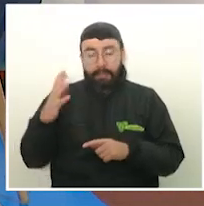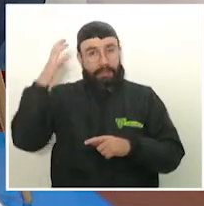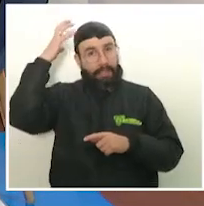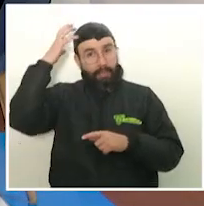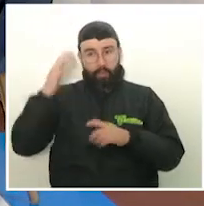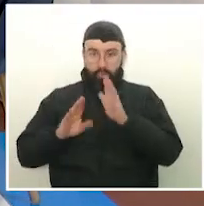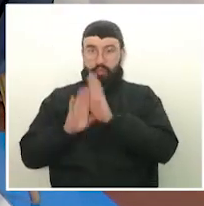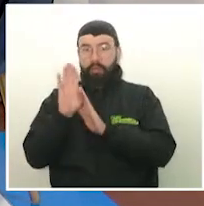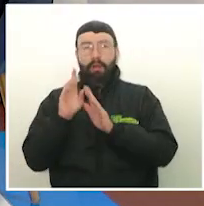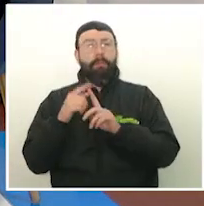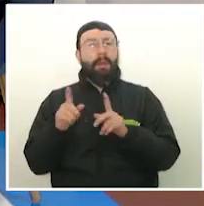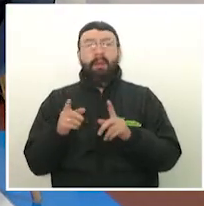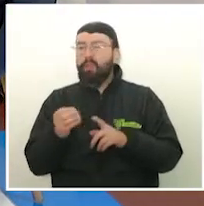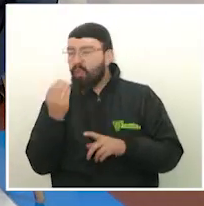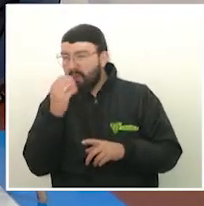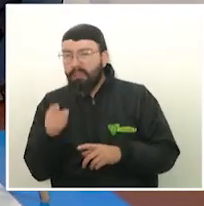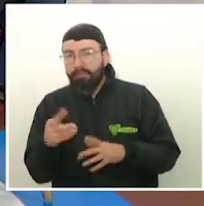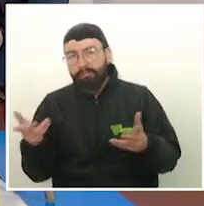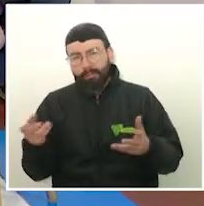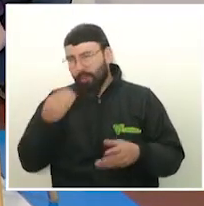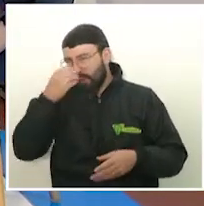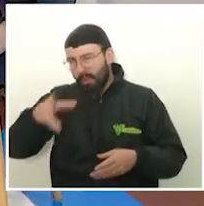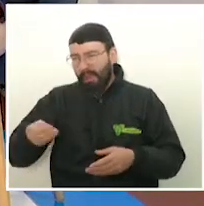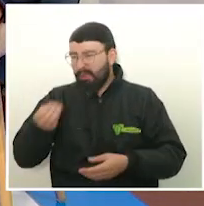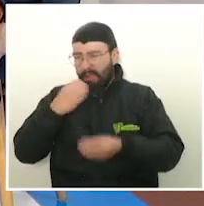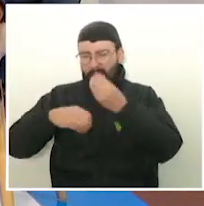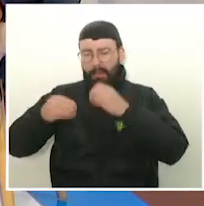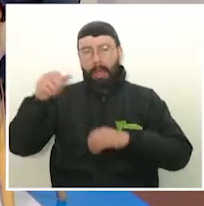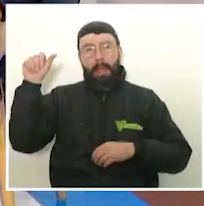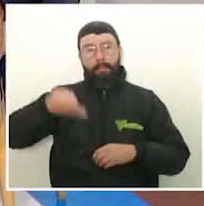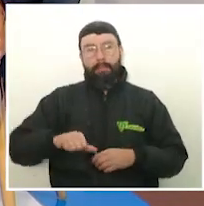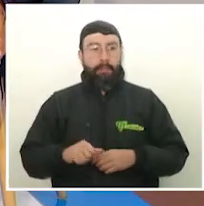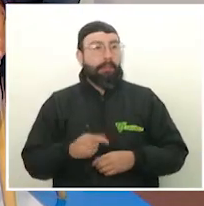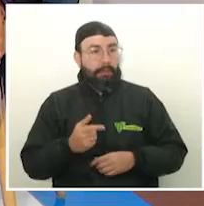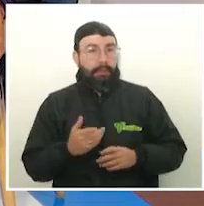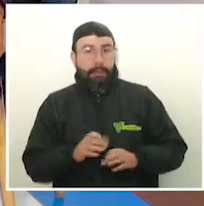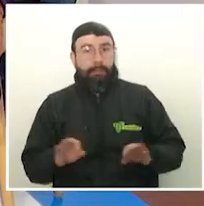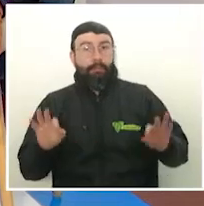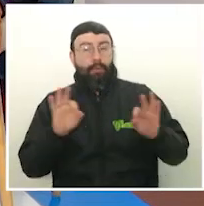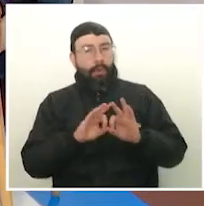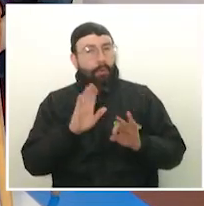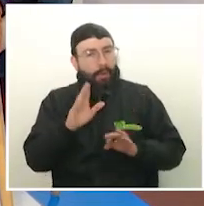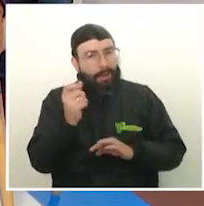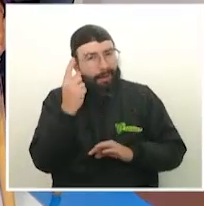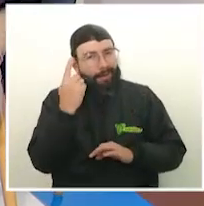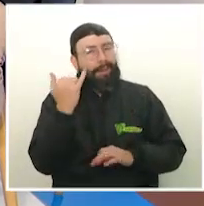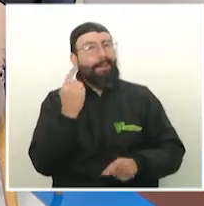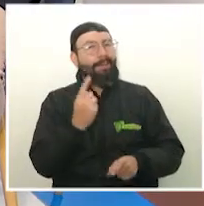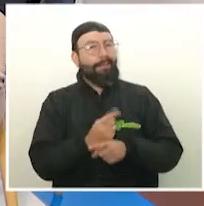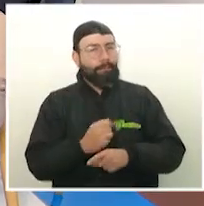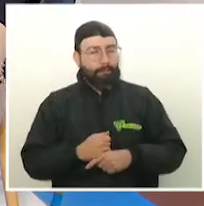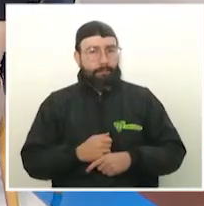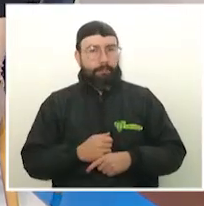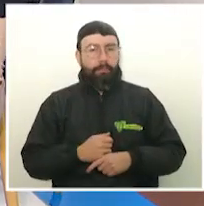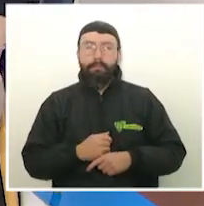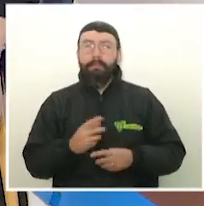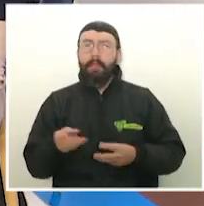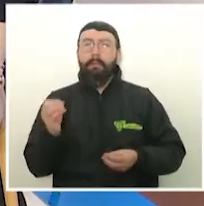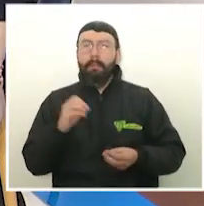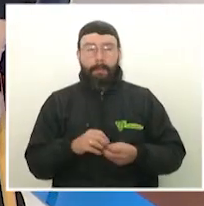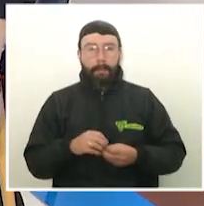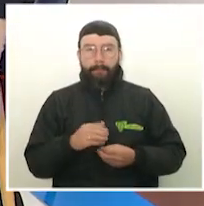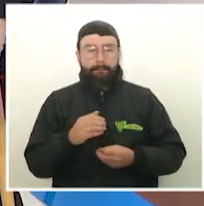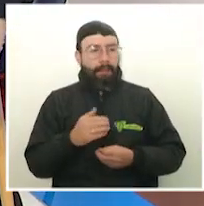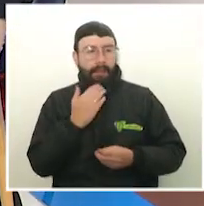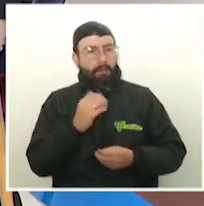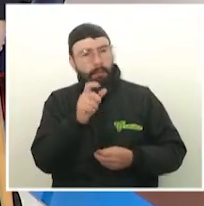cuál alimento? Entonces, eso es importante que ustedes lo entiendan. Ahora, vamos a hacer la autopsia,